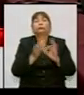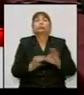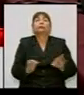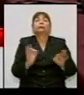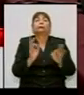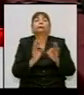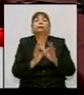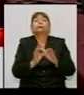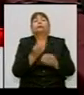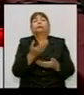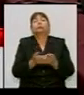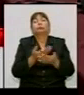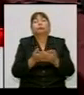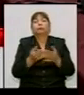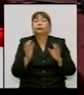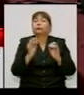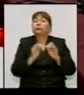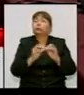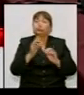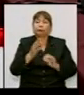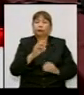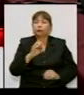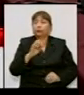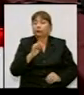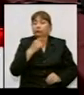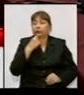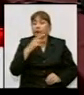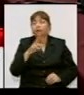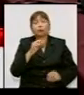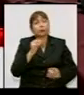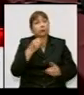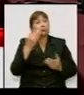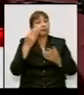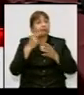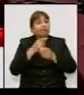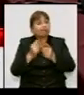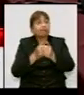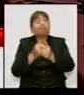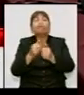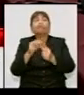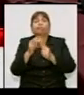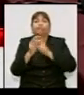importante, sobre todo a puertas de los Juegos Panamericanos, para poder hacer la persecución internacional.